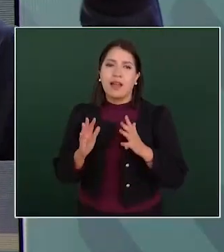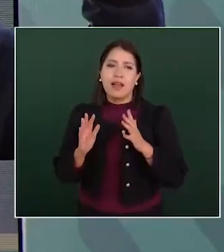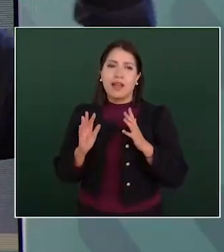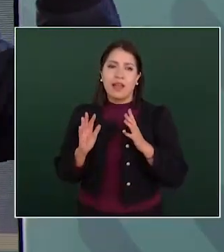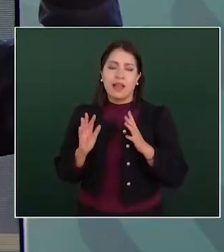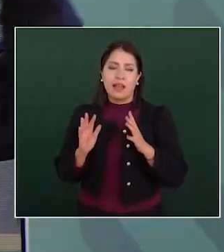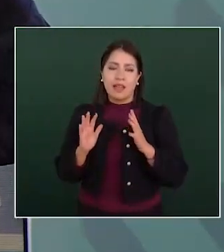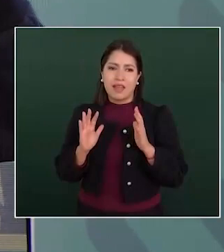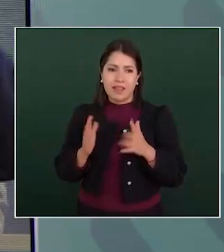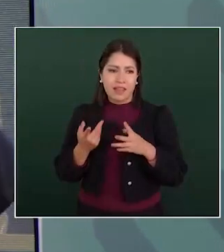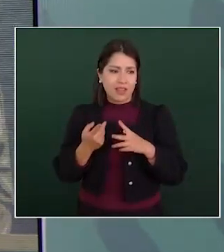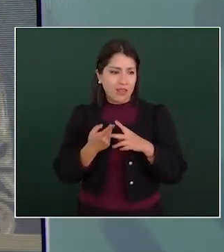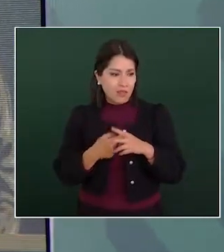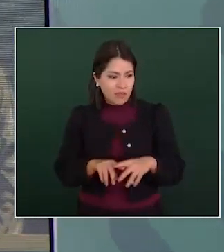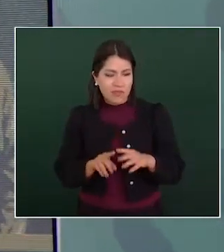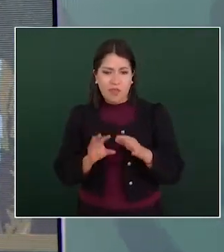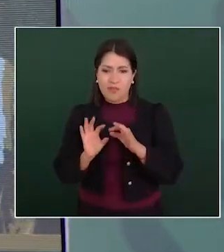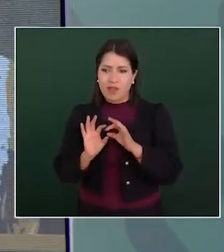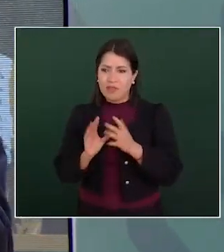a unirse.